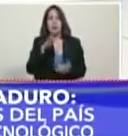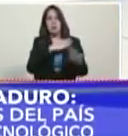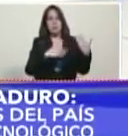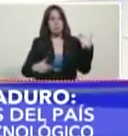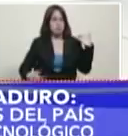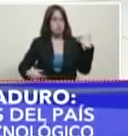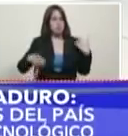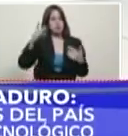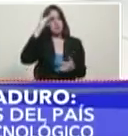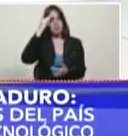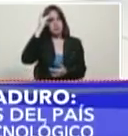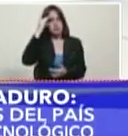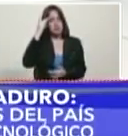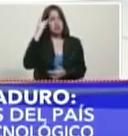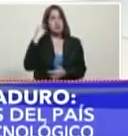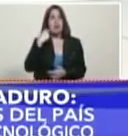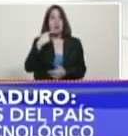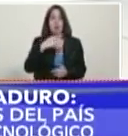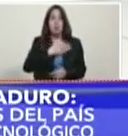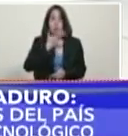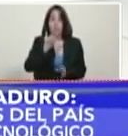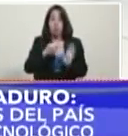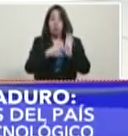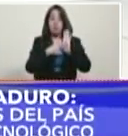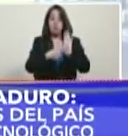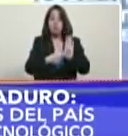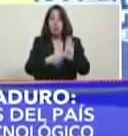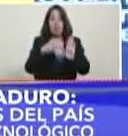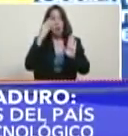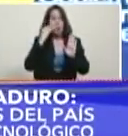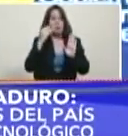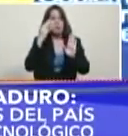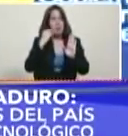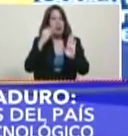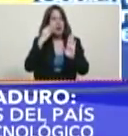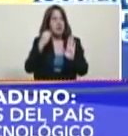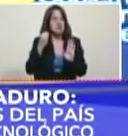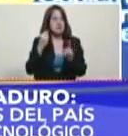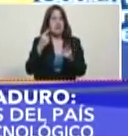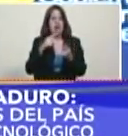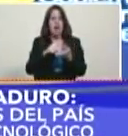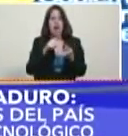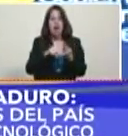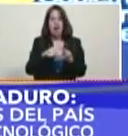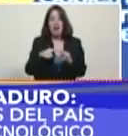bueno, que nuestro pueblo pueda conocer parte de esas experiencias en el campo de la salud,